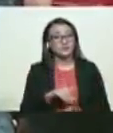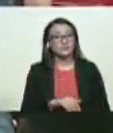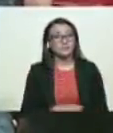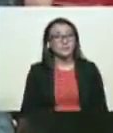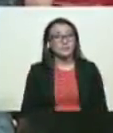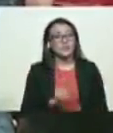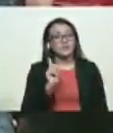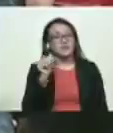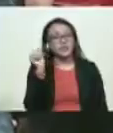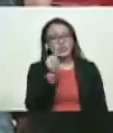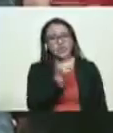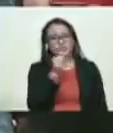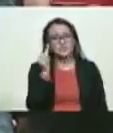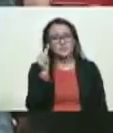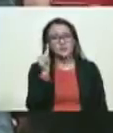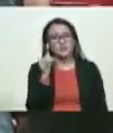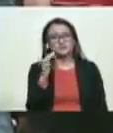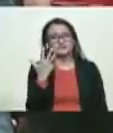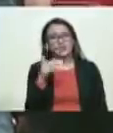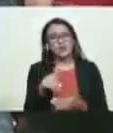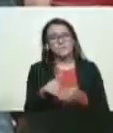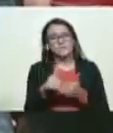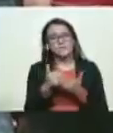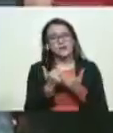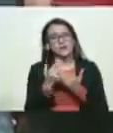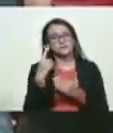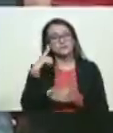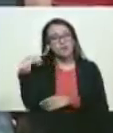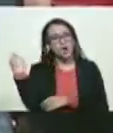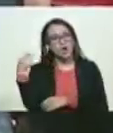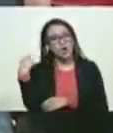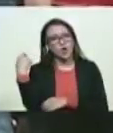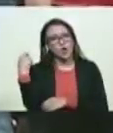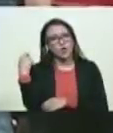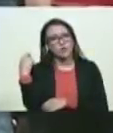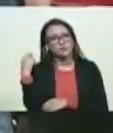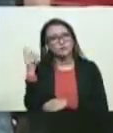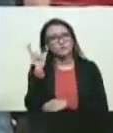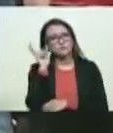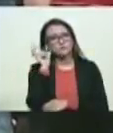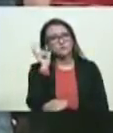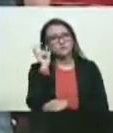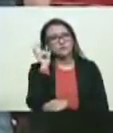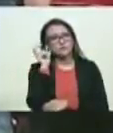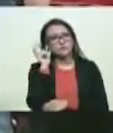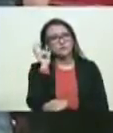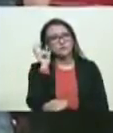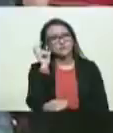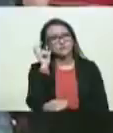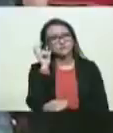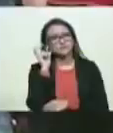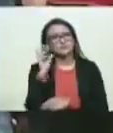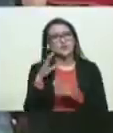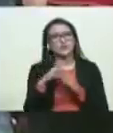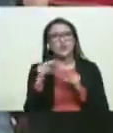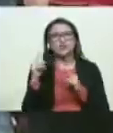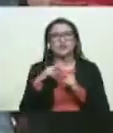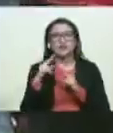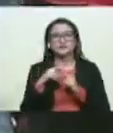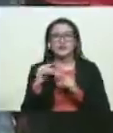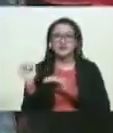el domingo a las 5 de la mañana darle duro con la diana carabobo y todo el táchira la